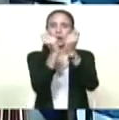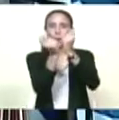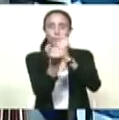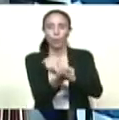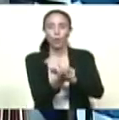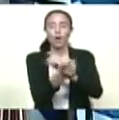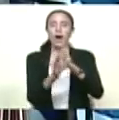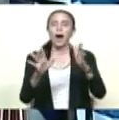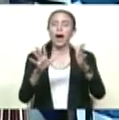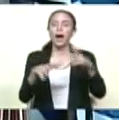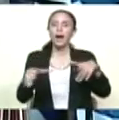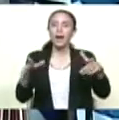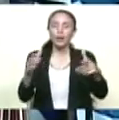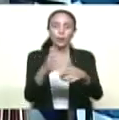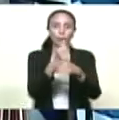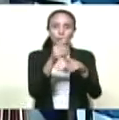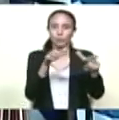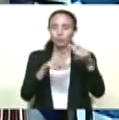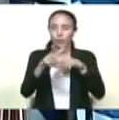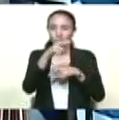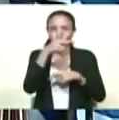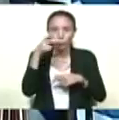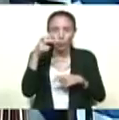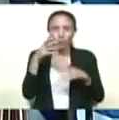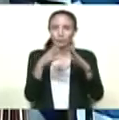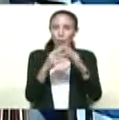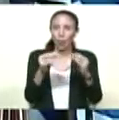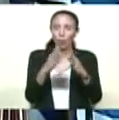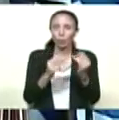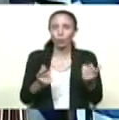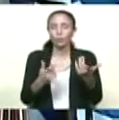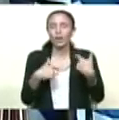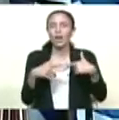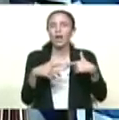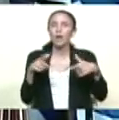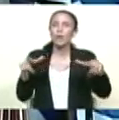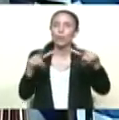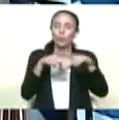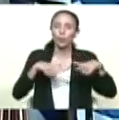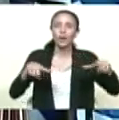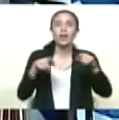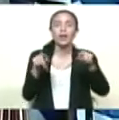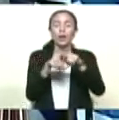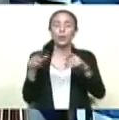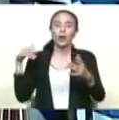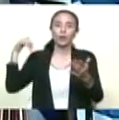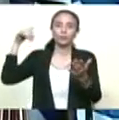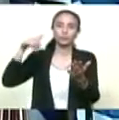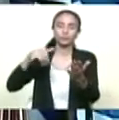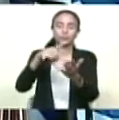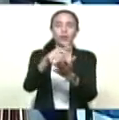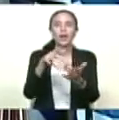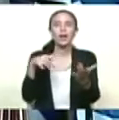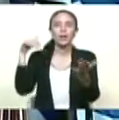hallazgo de la droga conseguida para en el vuelo caracas dominicana